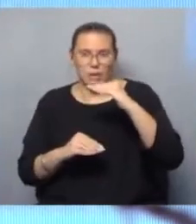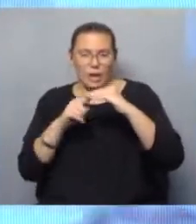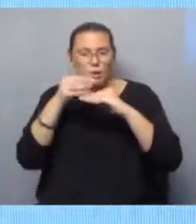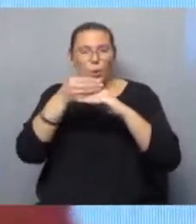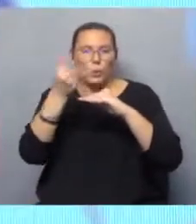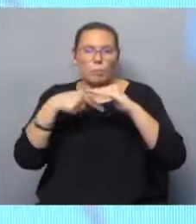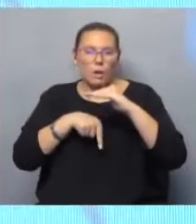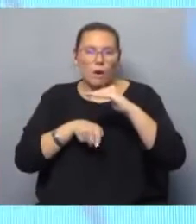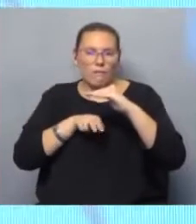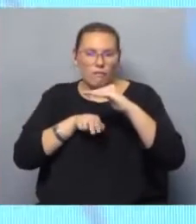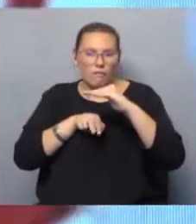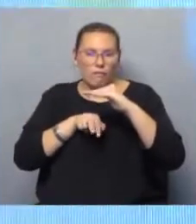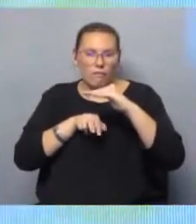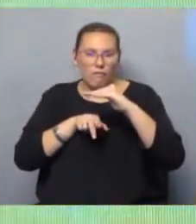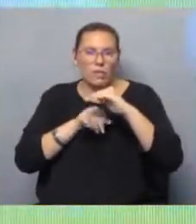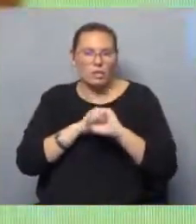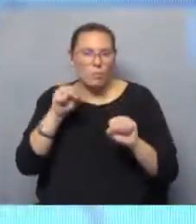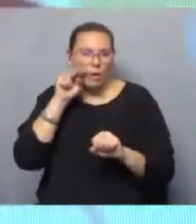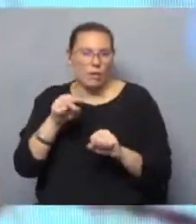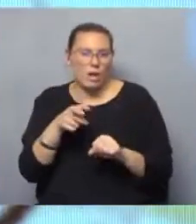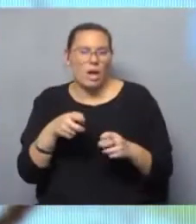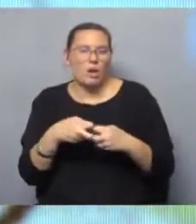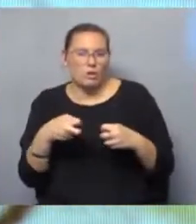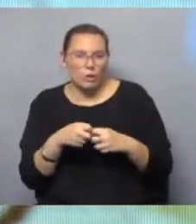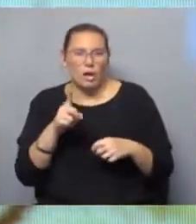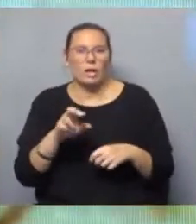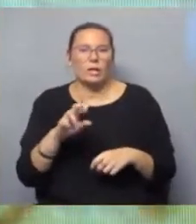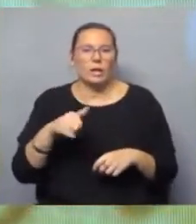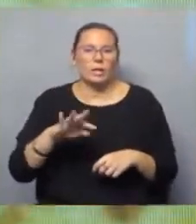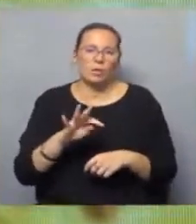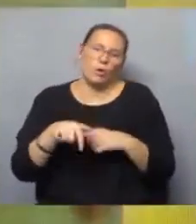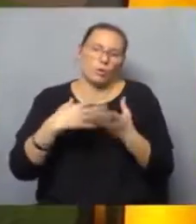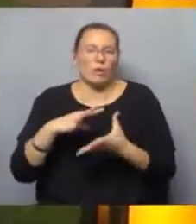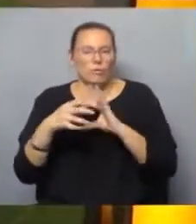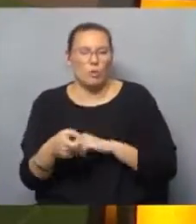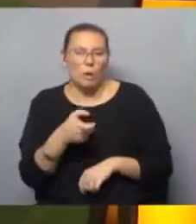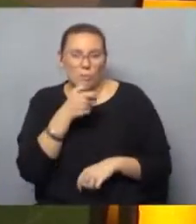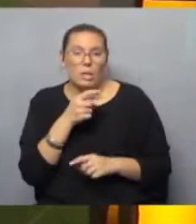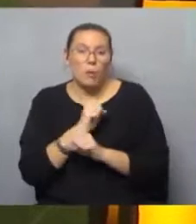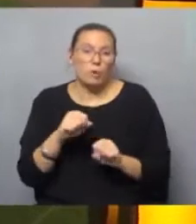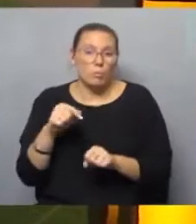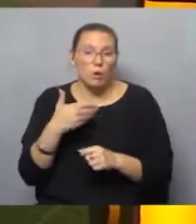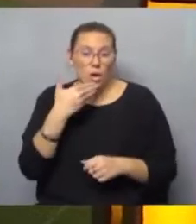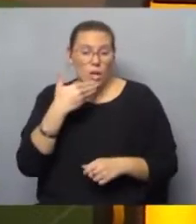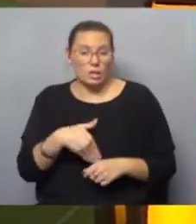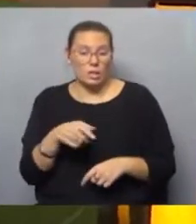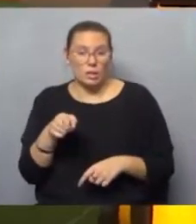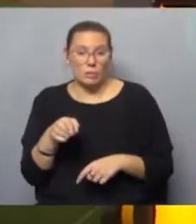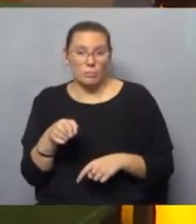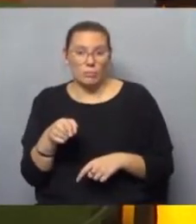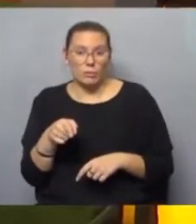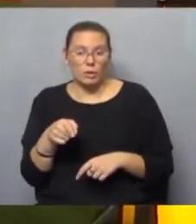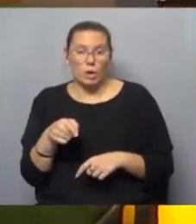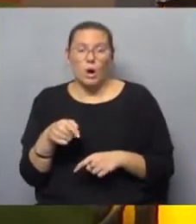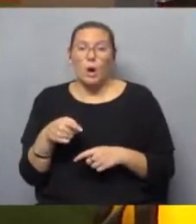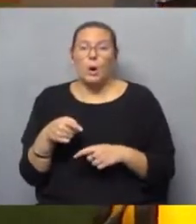estructura, pero que igual tiene sus marcas, ya sean las rocas graníticas o otro tipo de litologías que aparecen, y que nosotros podemos interpretarlas porque como los procesos